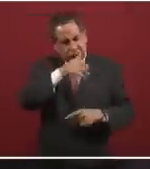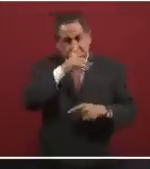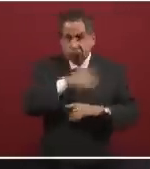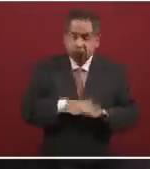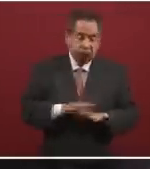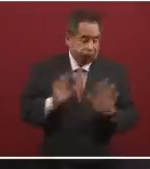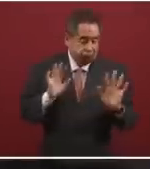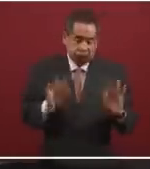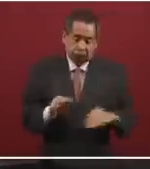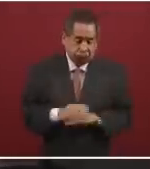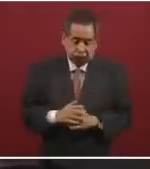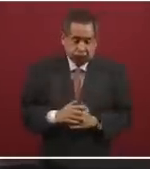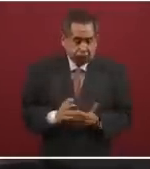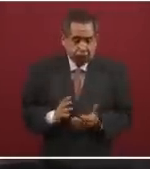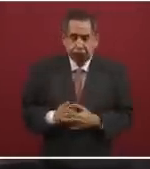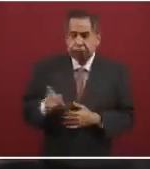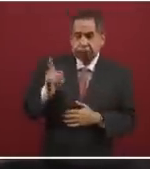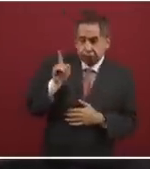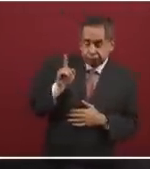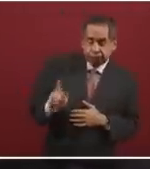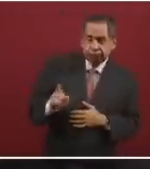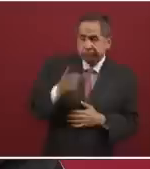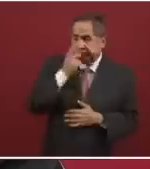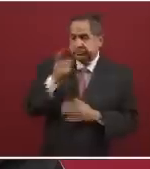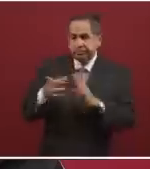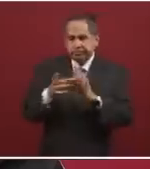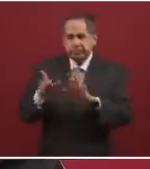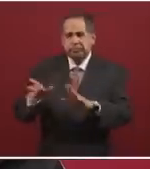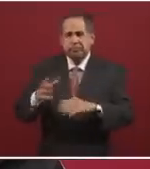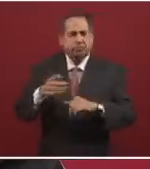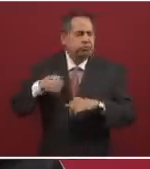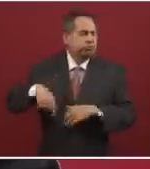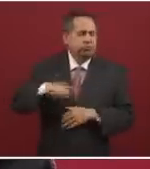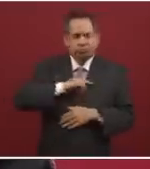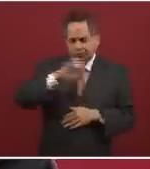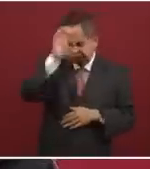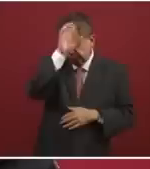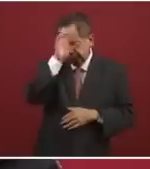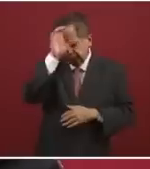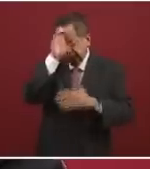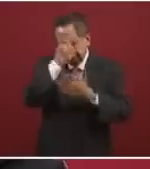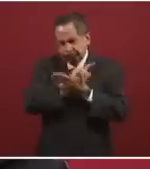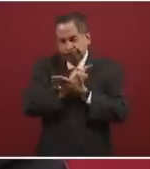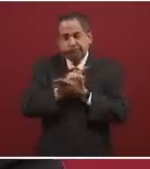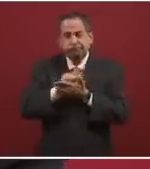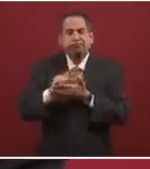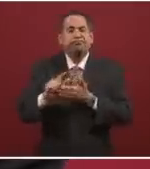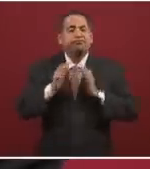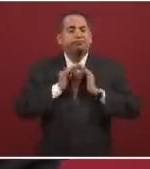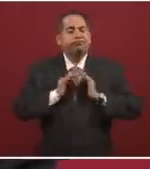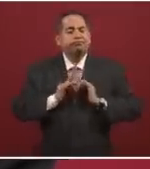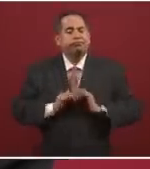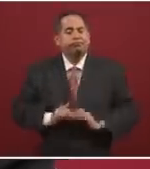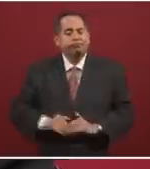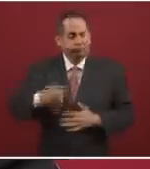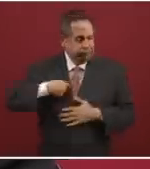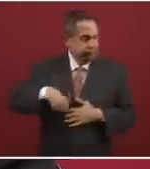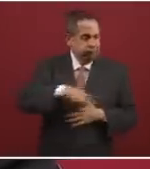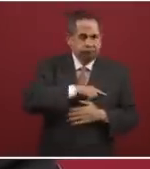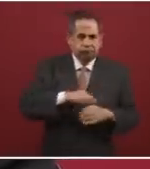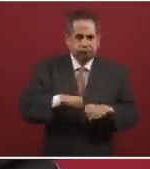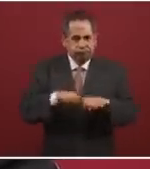Solo decirle que tenemos la conciencia tranquila, que consideramos